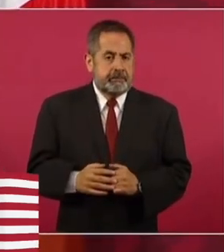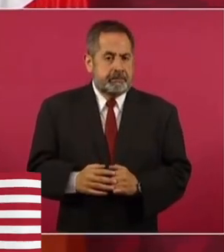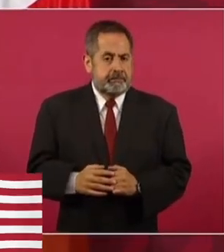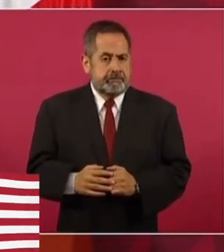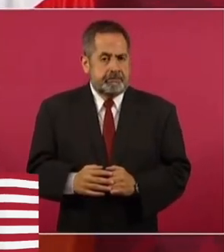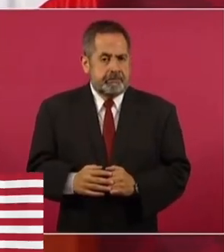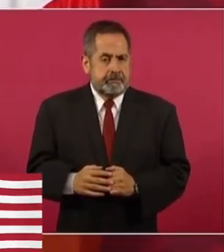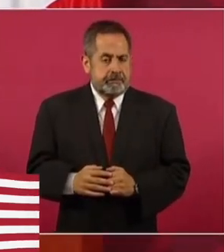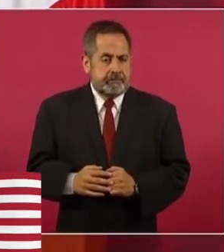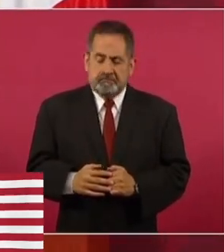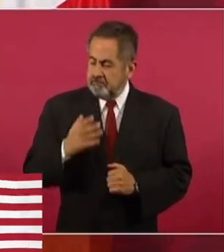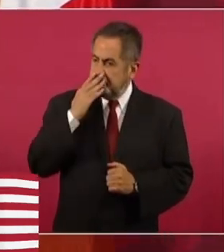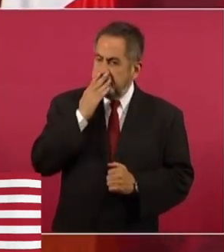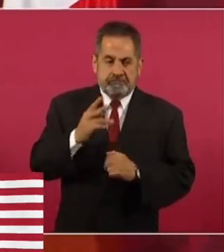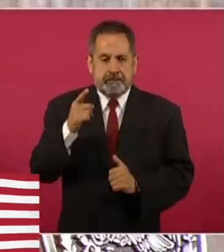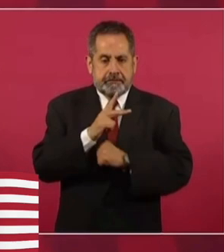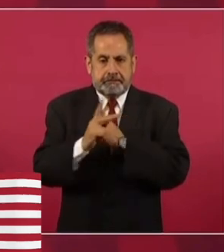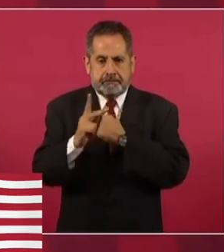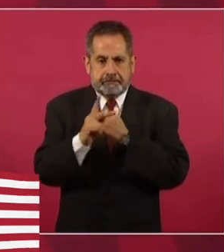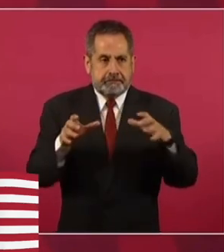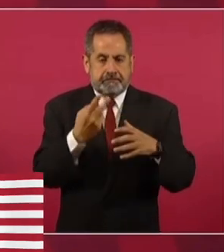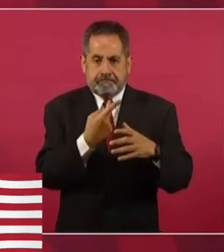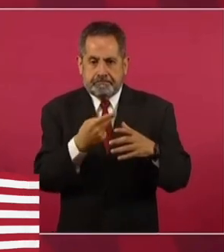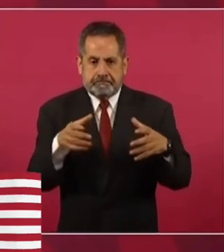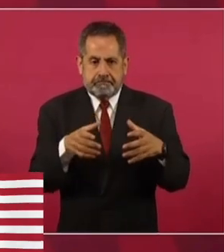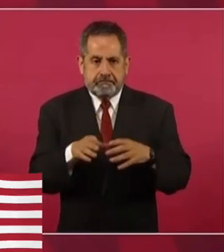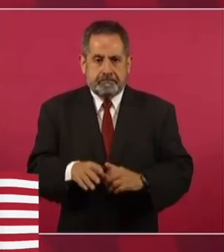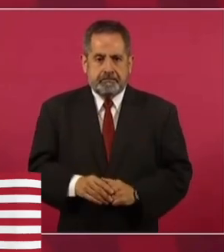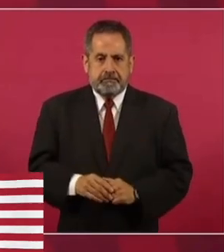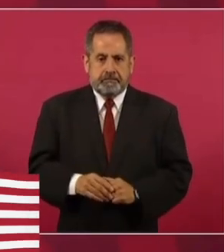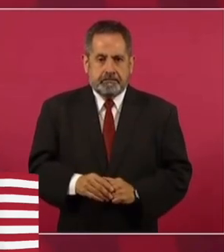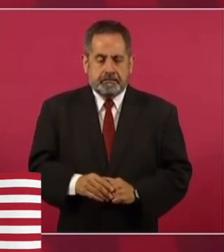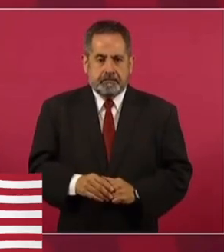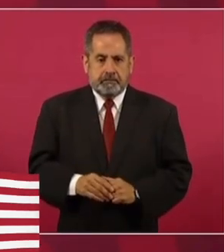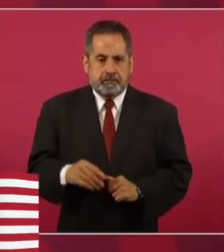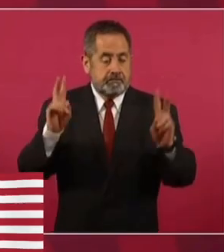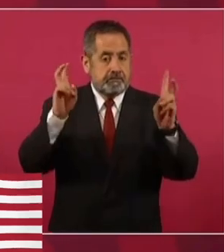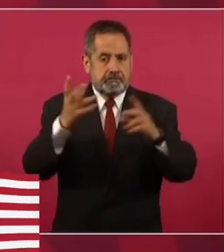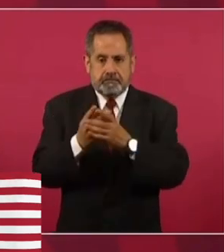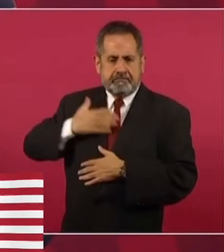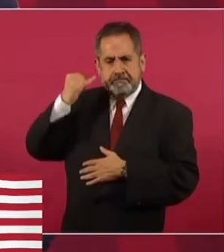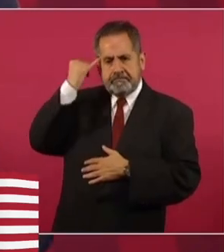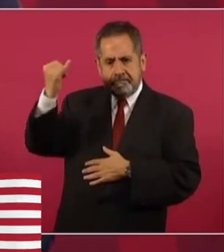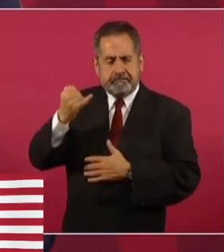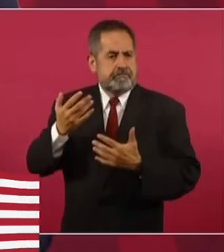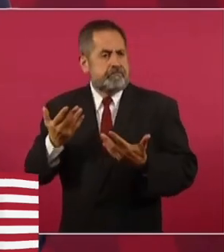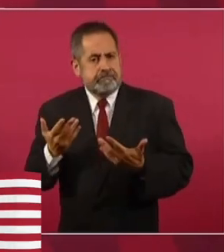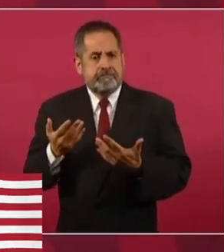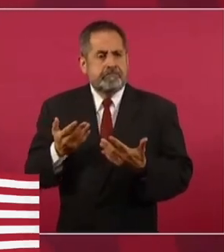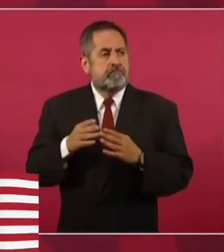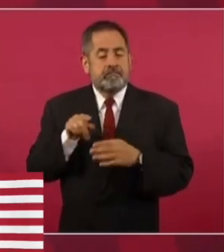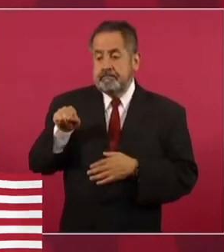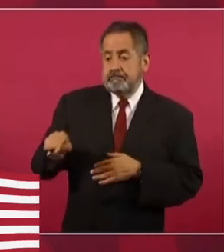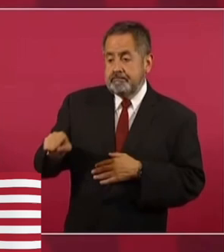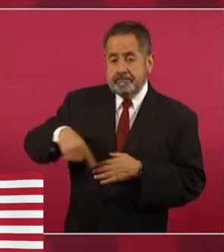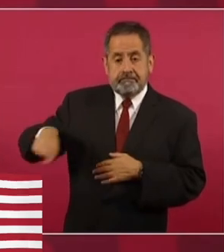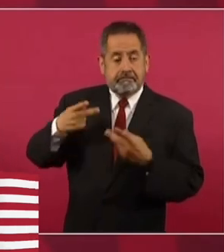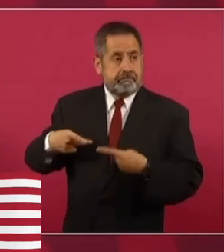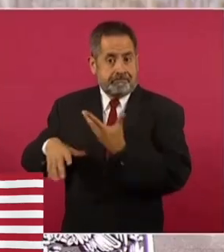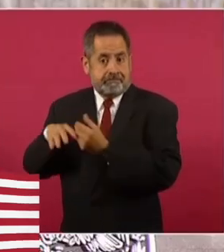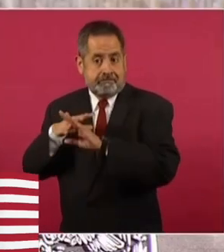muy favorable. Tratamos el tema migratorio, de darle trabajo a la